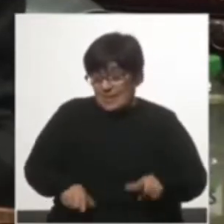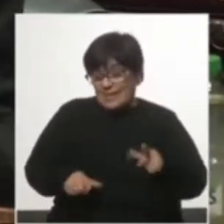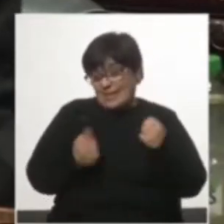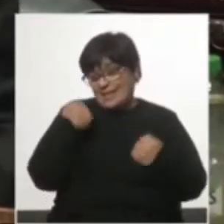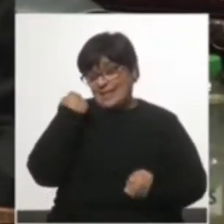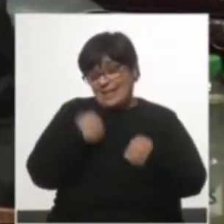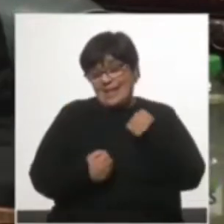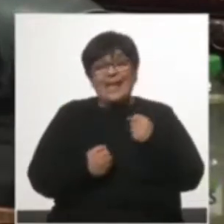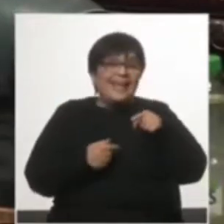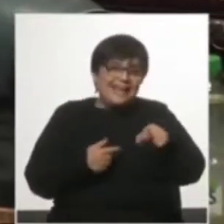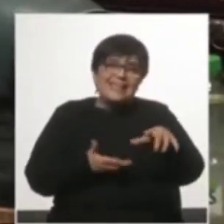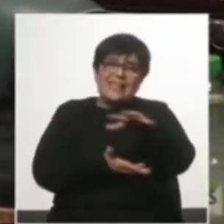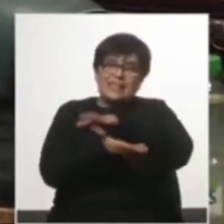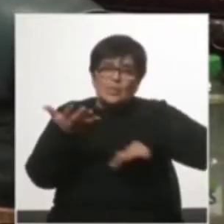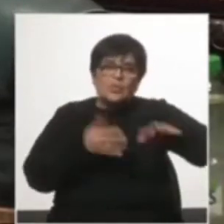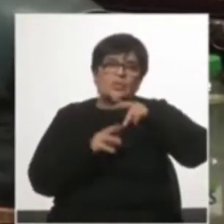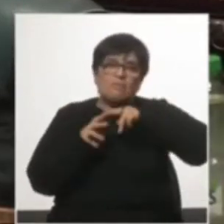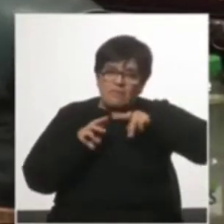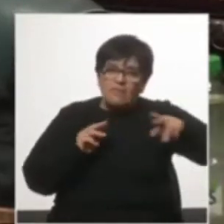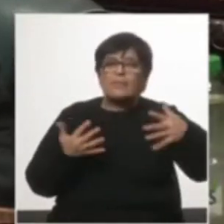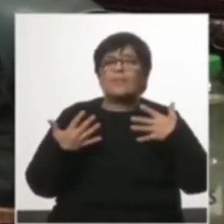esta magnitud es sustentable.